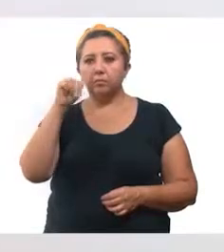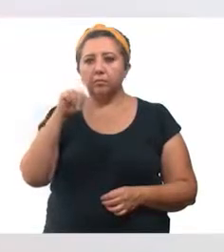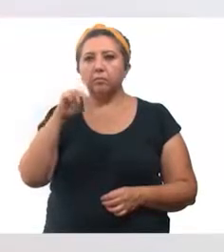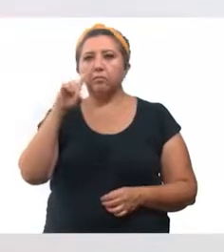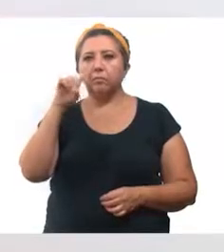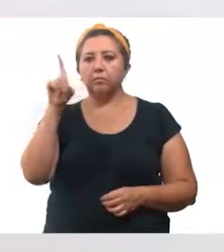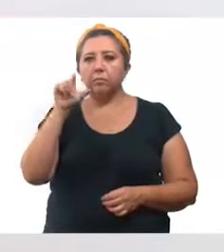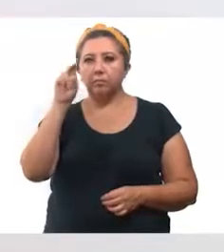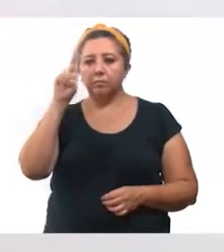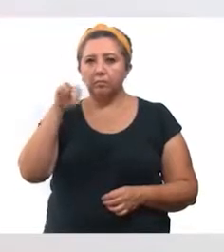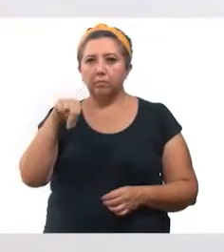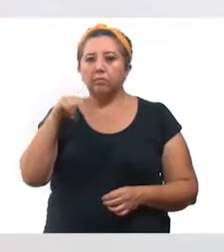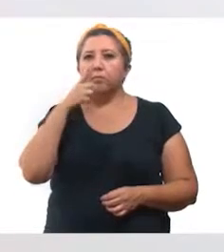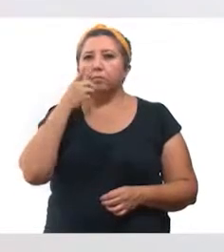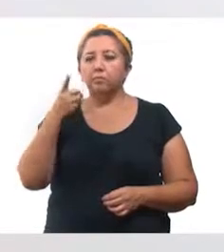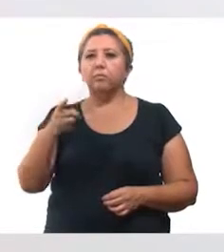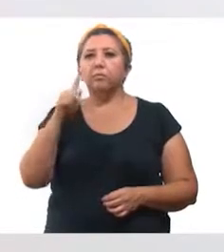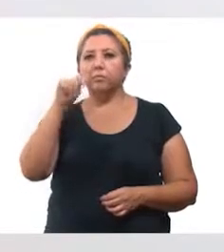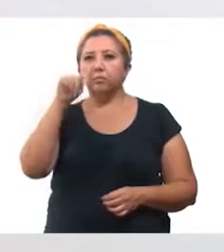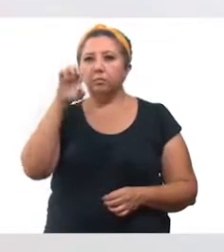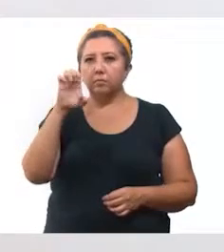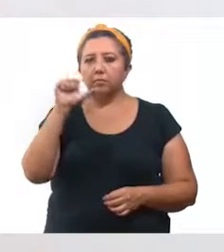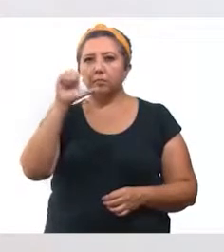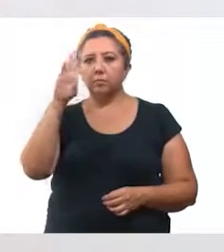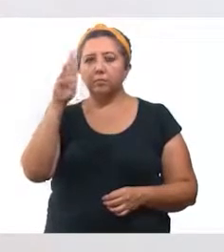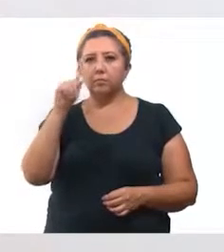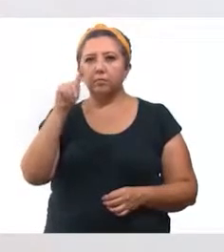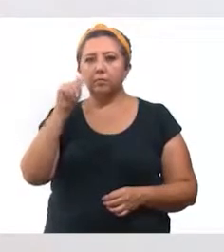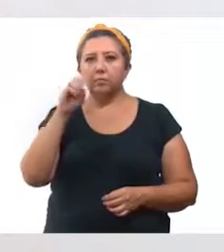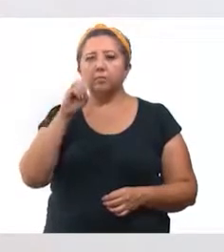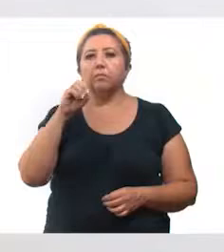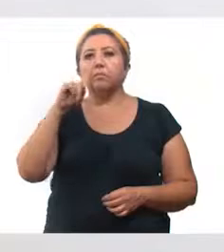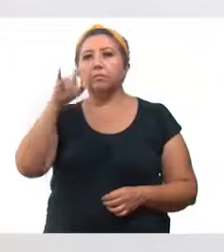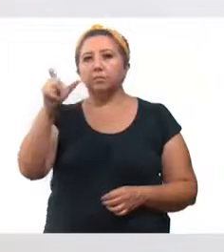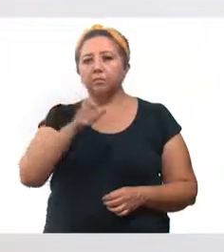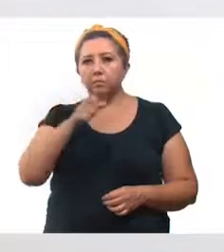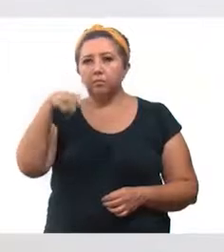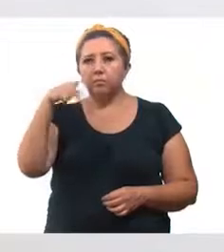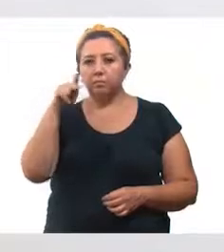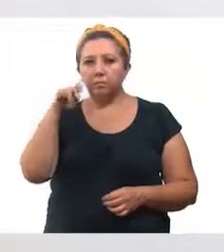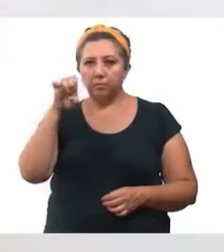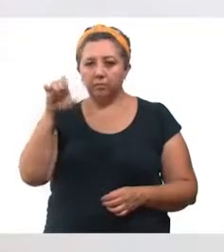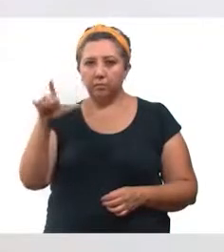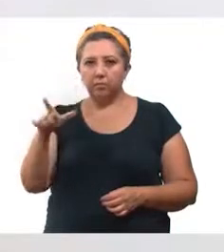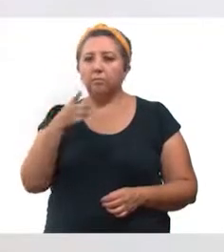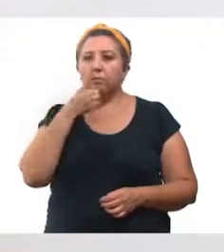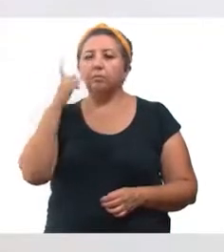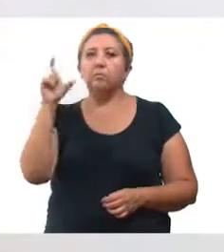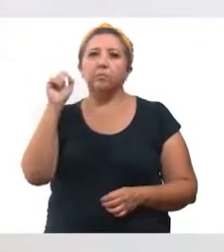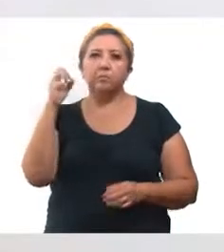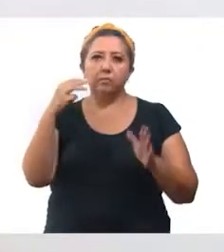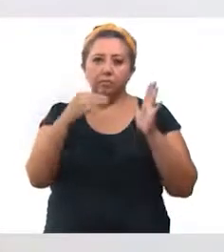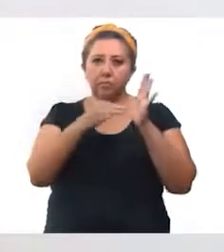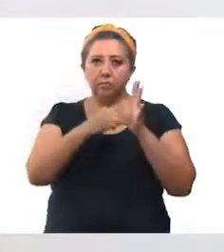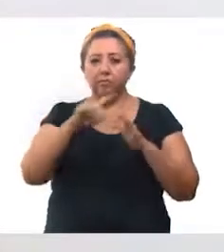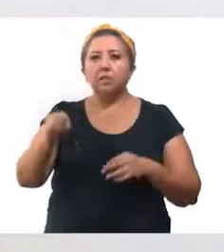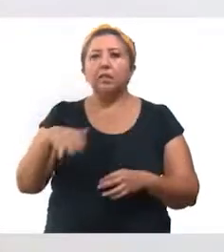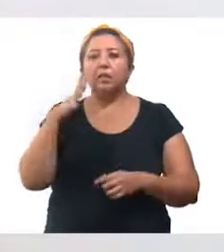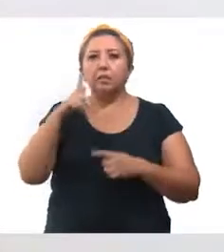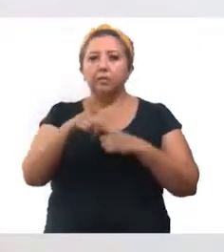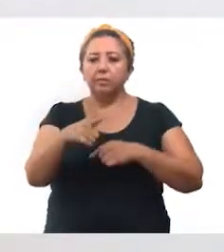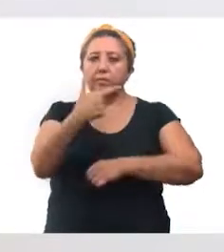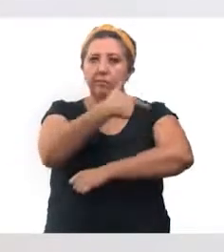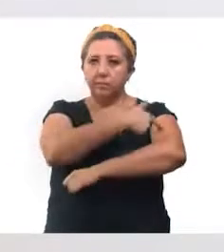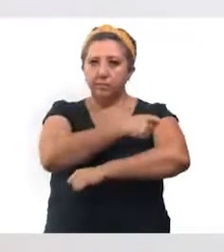Sam, Jocabá, Cantunil, Teabo, Telchac, Pueblo y Tixcacalcupul. 20.000 serán para continuar